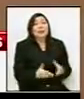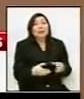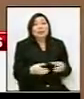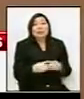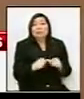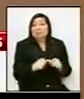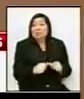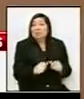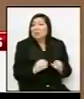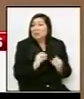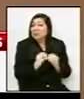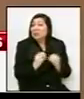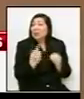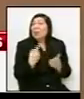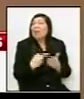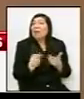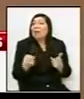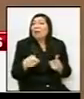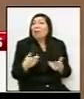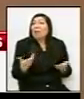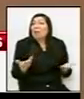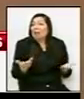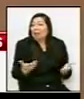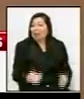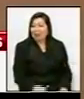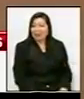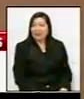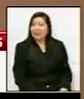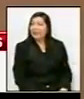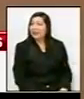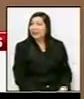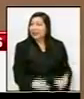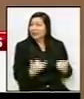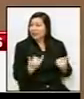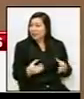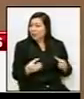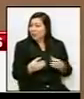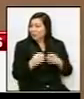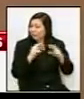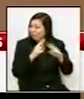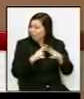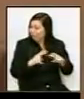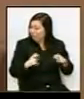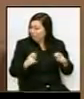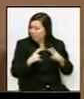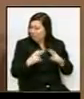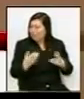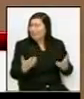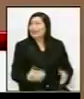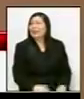comisión permanente lo arregle, entonces ¿para qué estamos acá nosotros? Esta es una comisión que investiga, por favor.